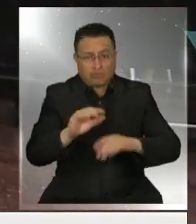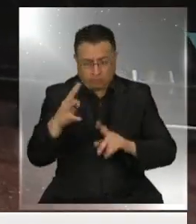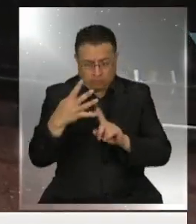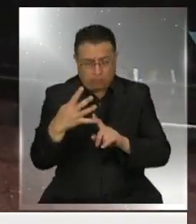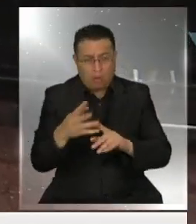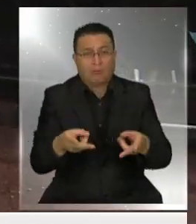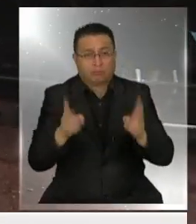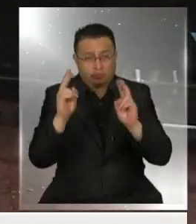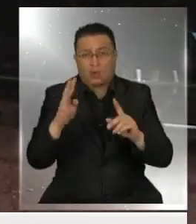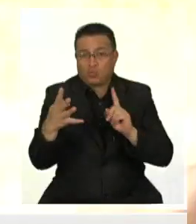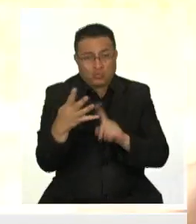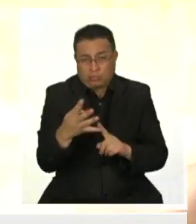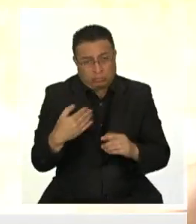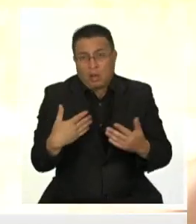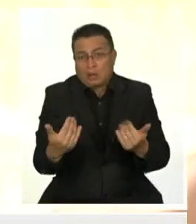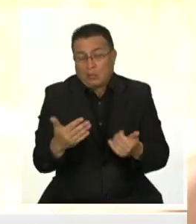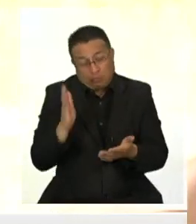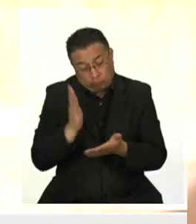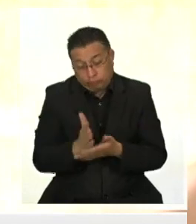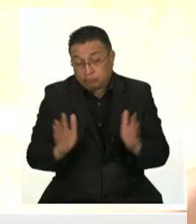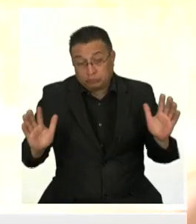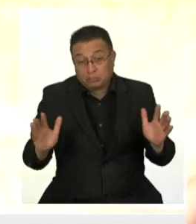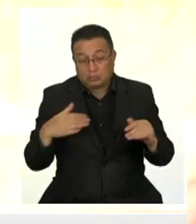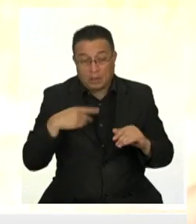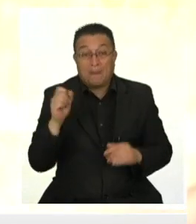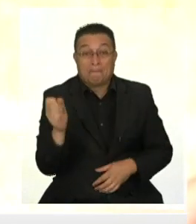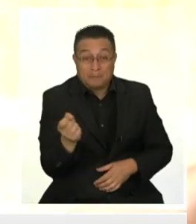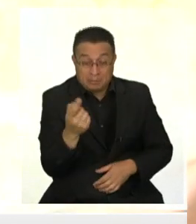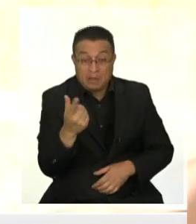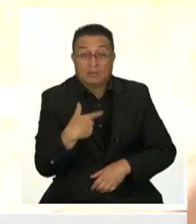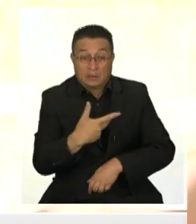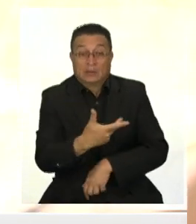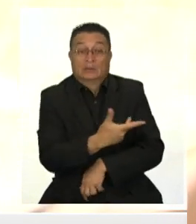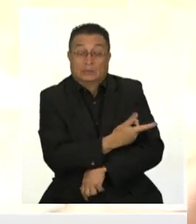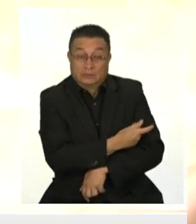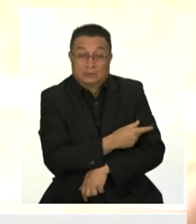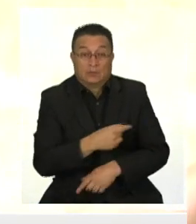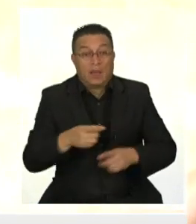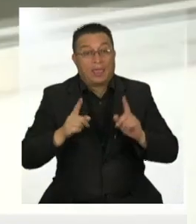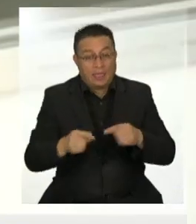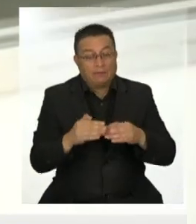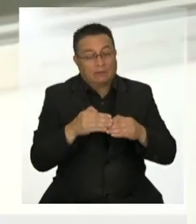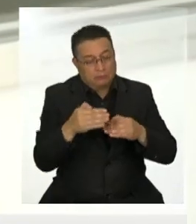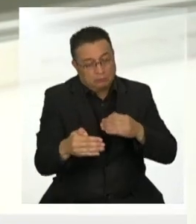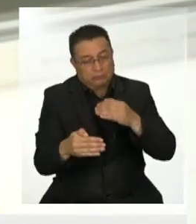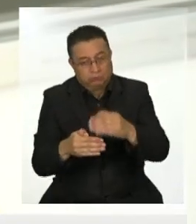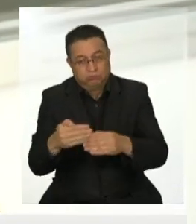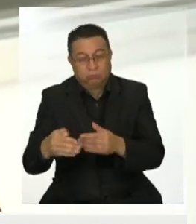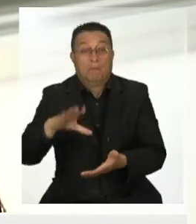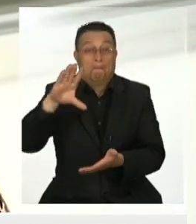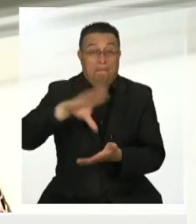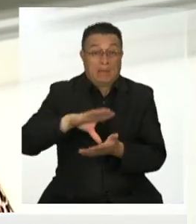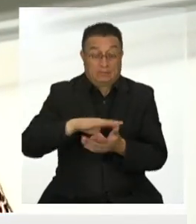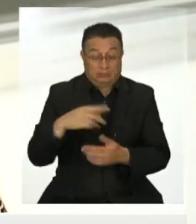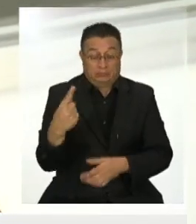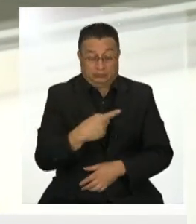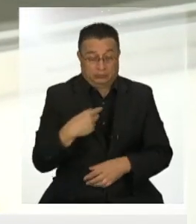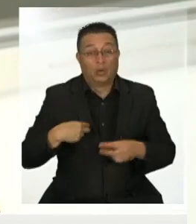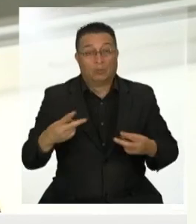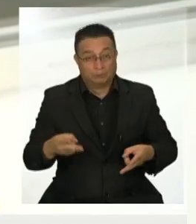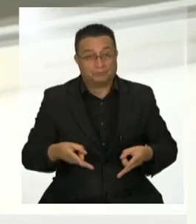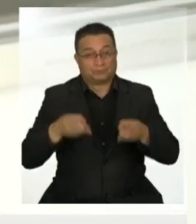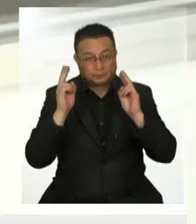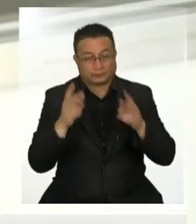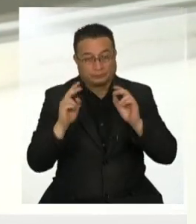es necesario, hay que hacerlo. Me estoy vacunando en una primera instancia, creo que hay que ser consecuente. Si como país tenemos la posibilidad de ponernos